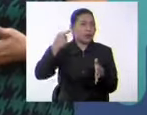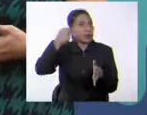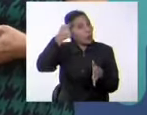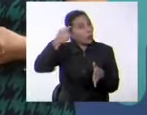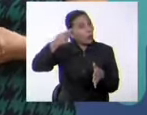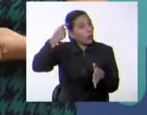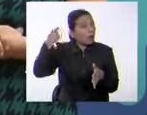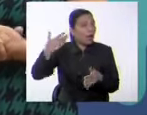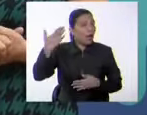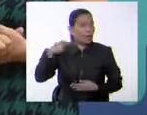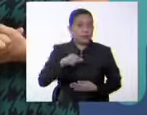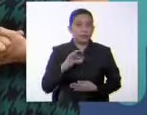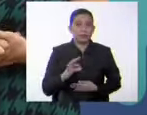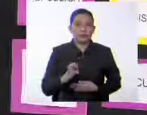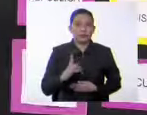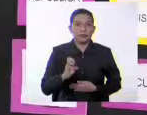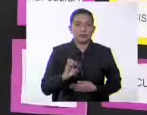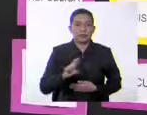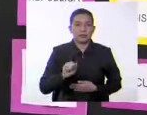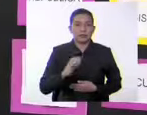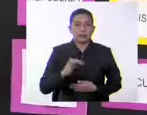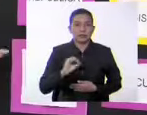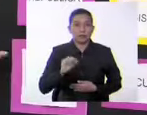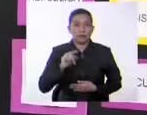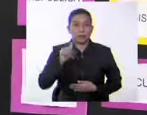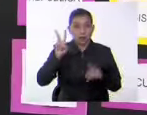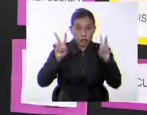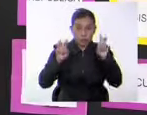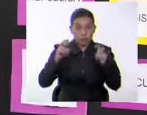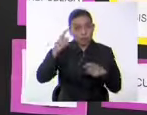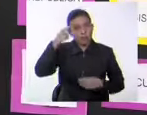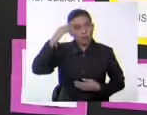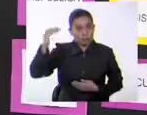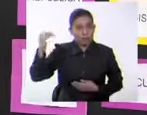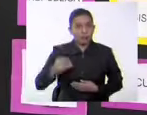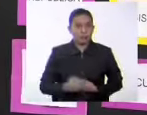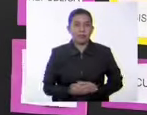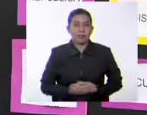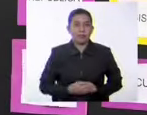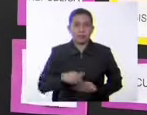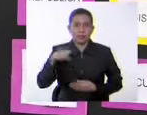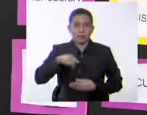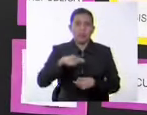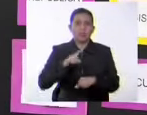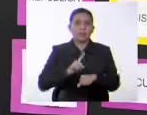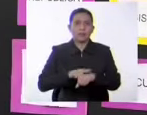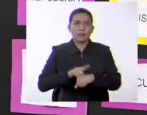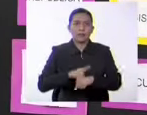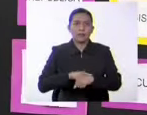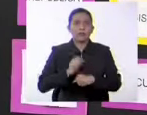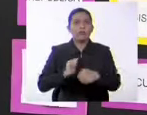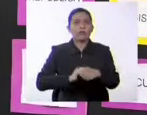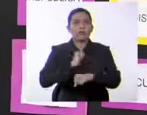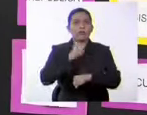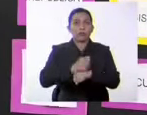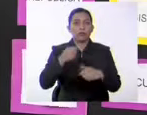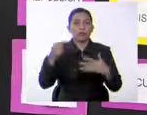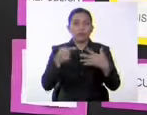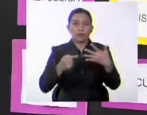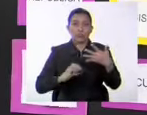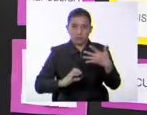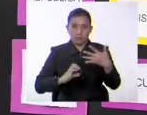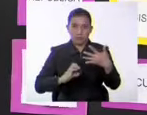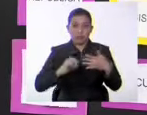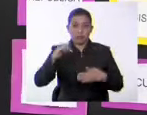de esa federación. Y precisamente, ya que hablabas de política, también hay que mencionar que en ese momento se estableció lo que es la Constitución de la